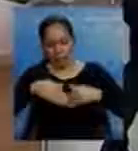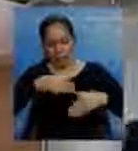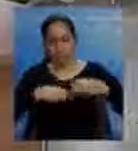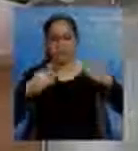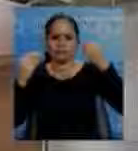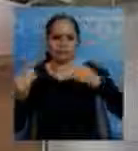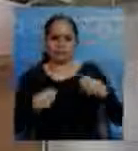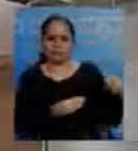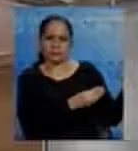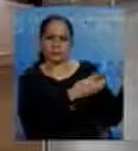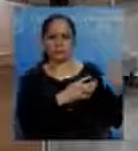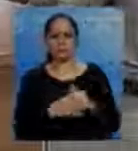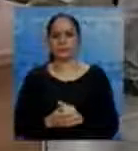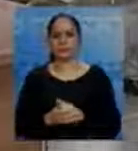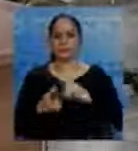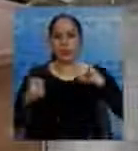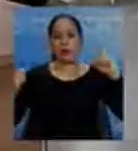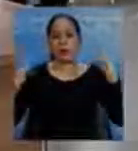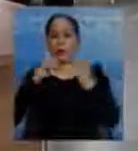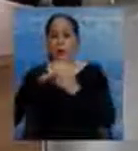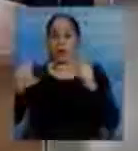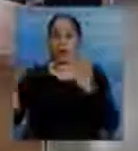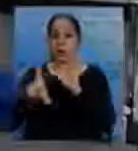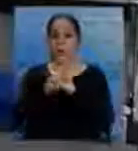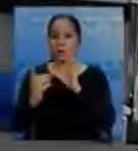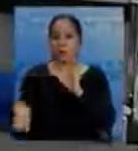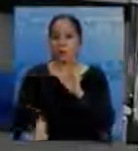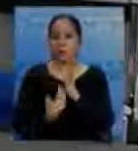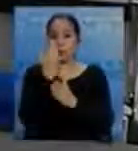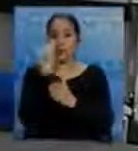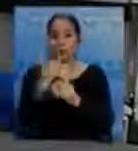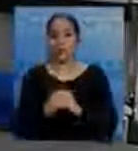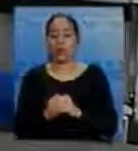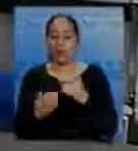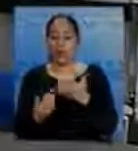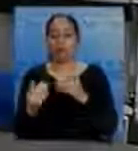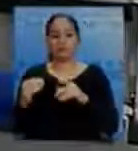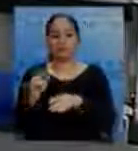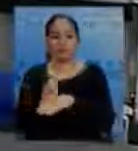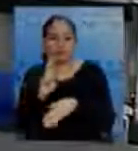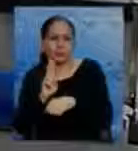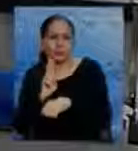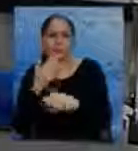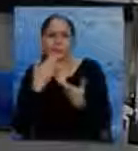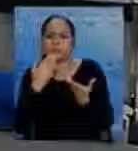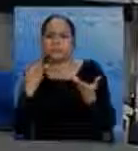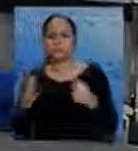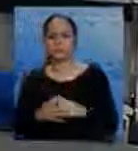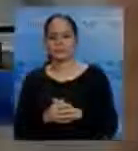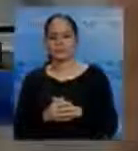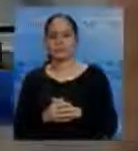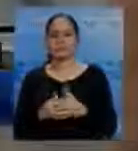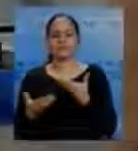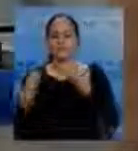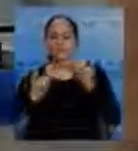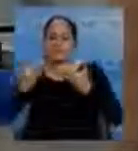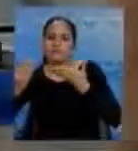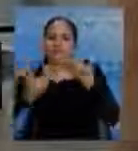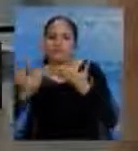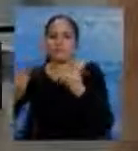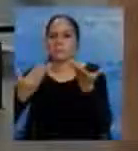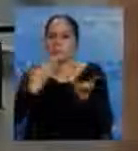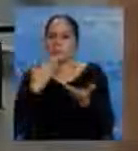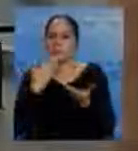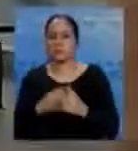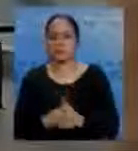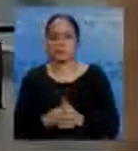En 3 meses el Código General de Procesos entrará en vigencia. Y con ello las audiencias no penales se desarrollarán de forma oral. Según el presidente